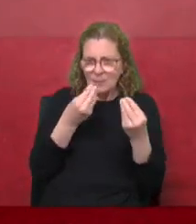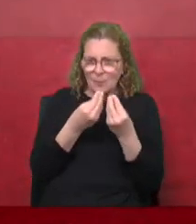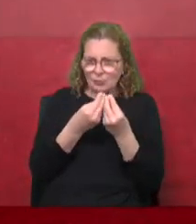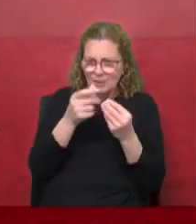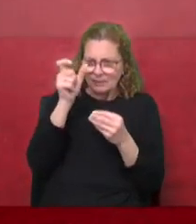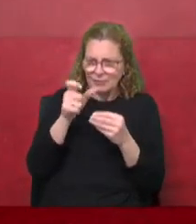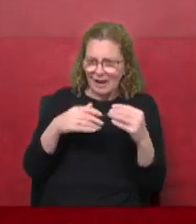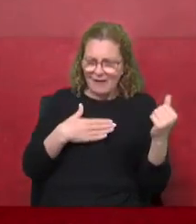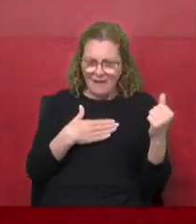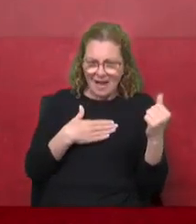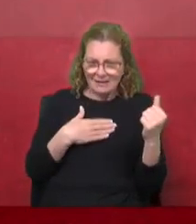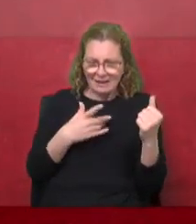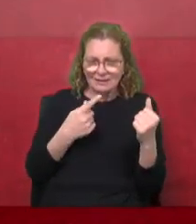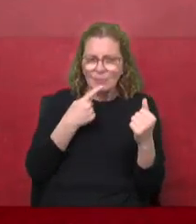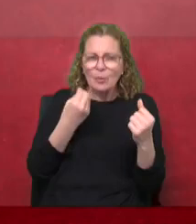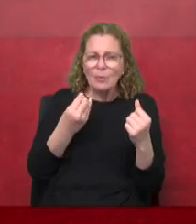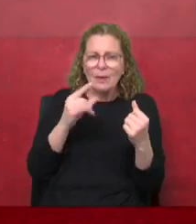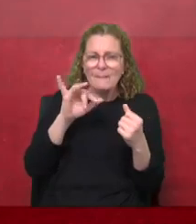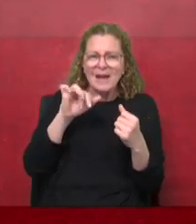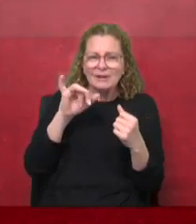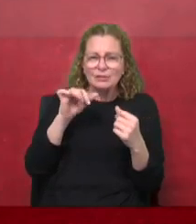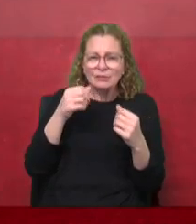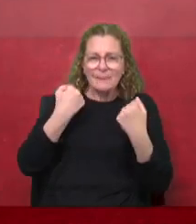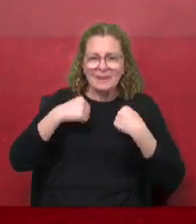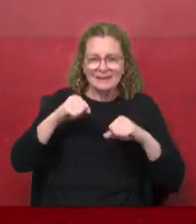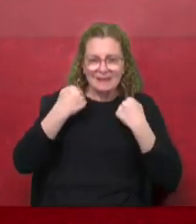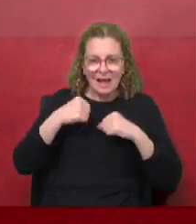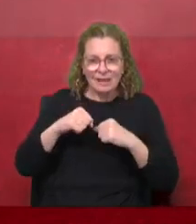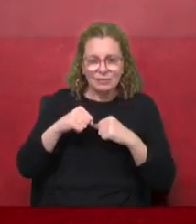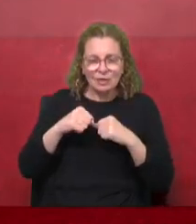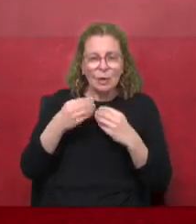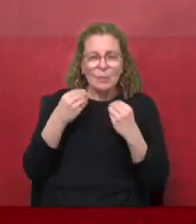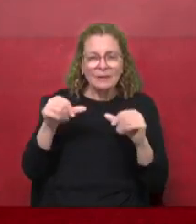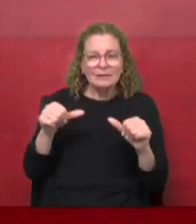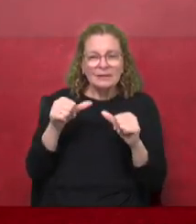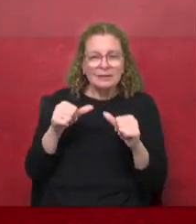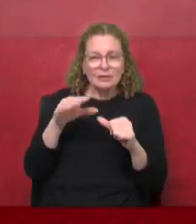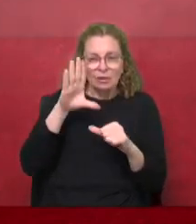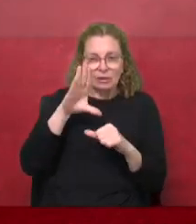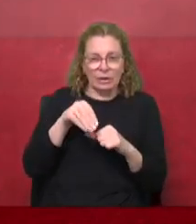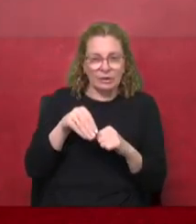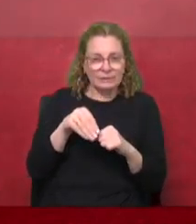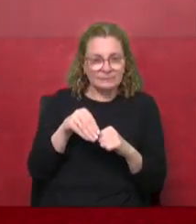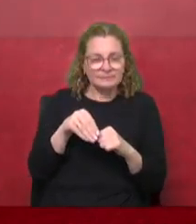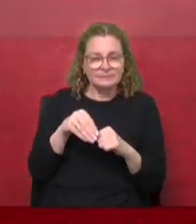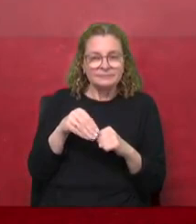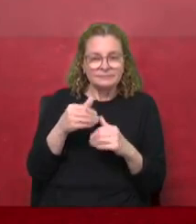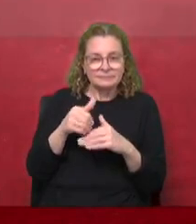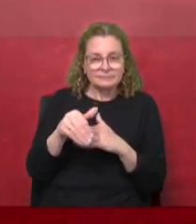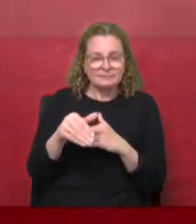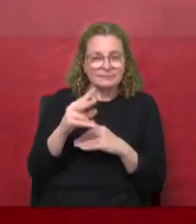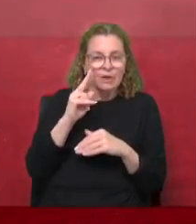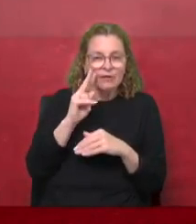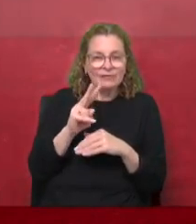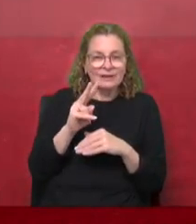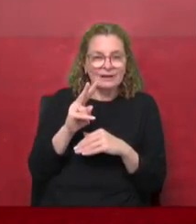bailarines. Cuéntenme un poco cómo fue. Desde mayo me decís que están ensayando. ¿Cómo es armar todo esto? Y más allá de lo visual,